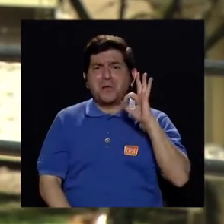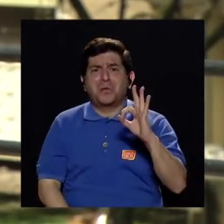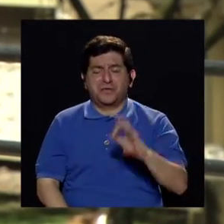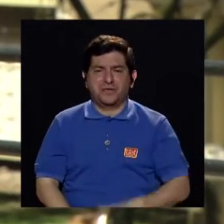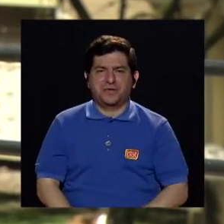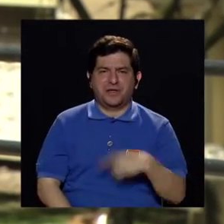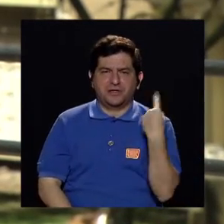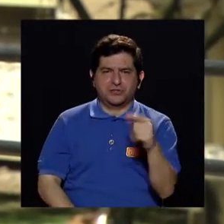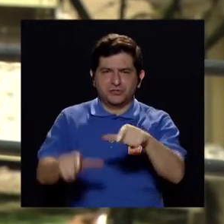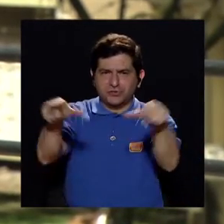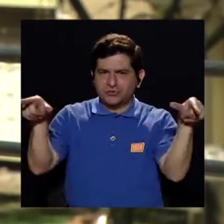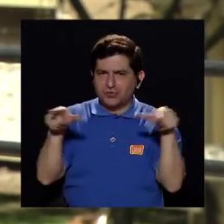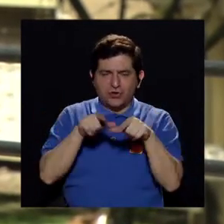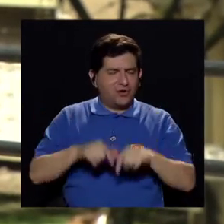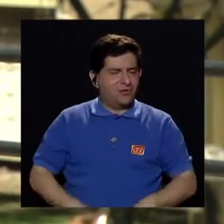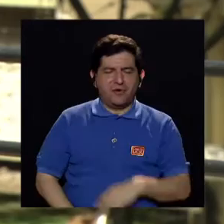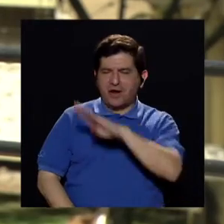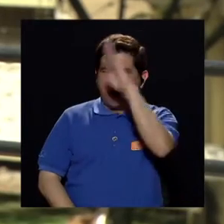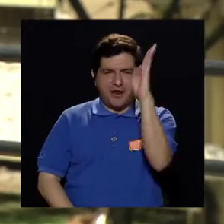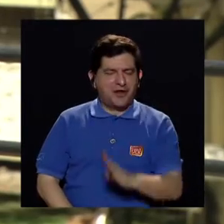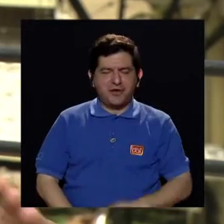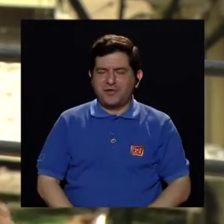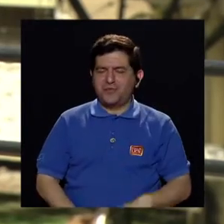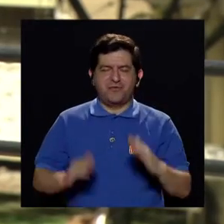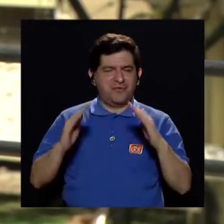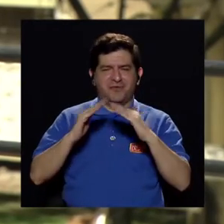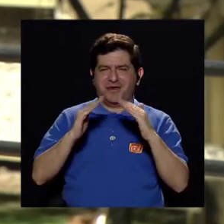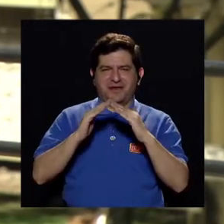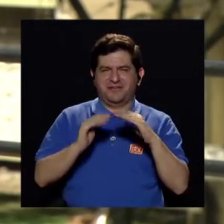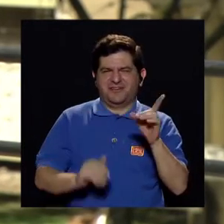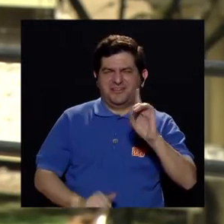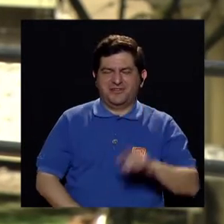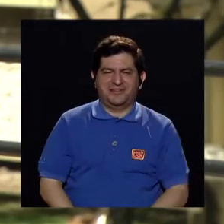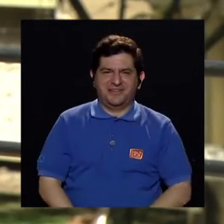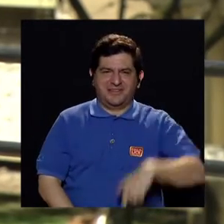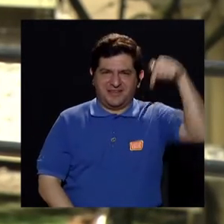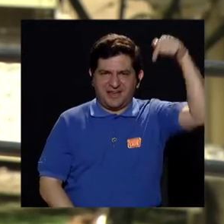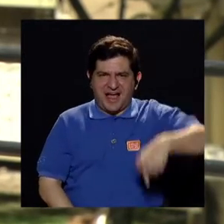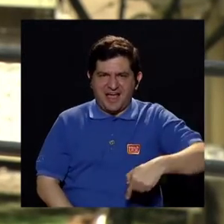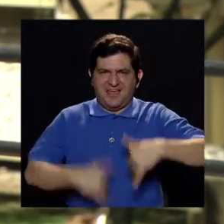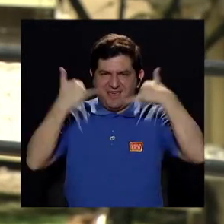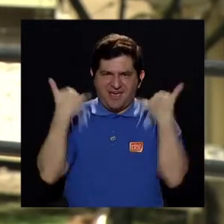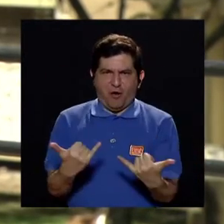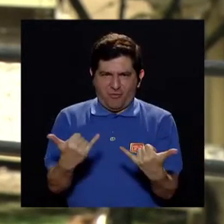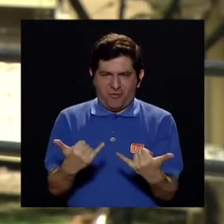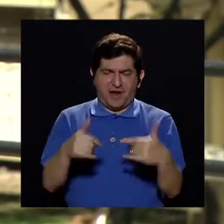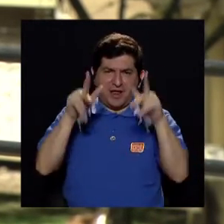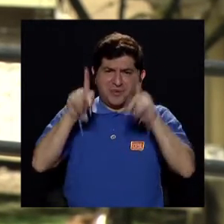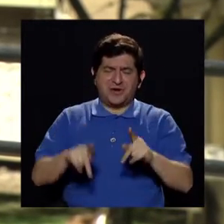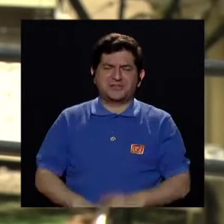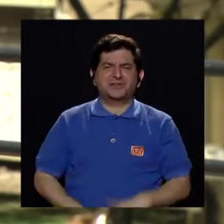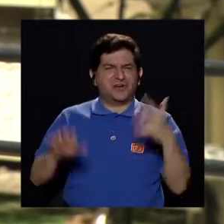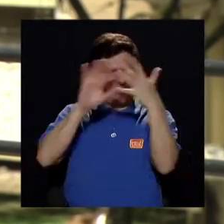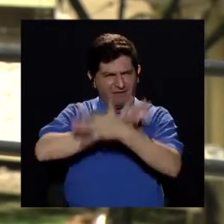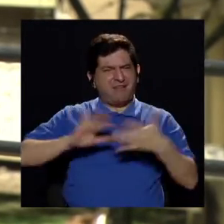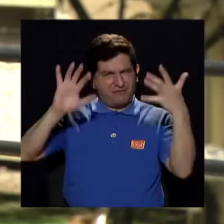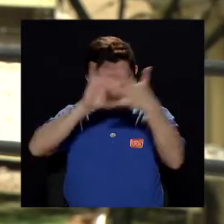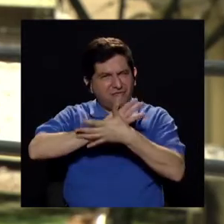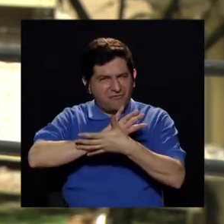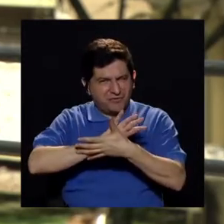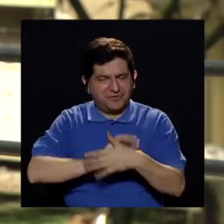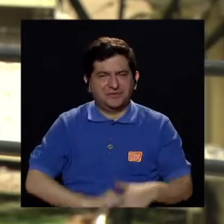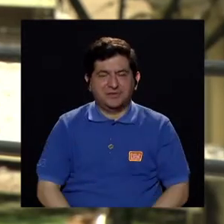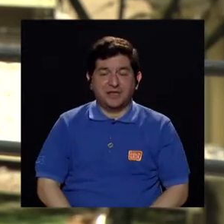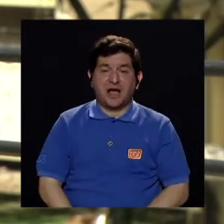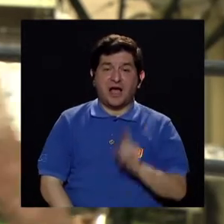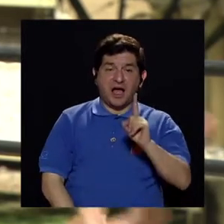Y en el único lugar donde no vivimos casi nunca es en el ya y en el ahora. Ahora hay gente que confunde el ya y el ahora